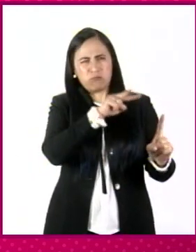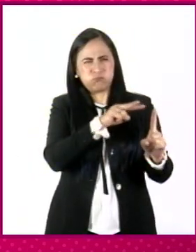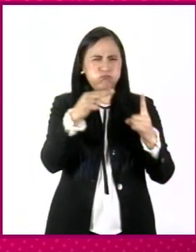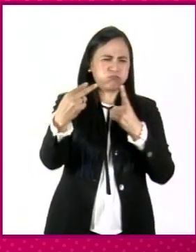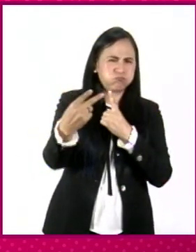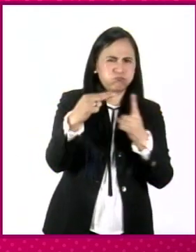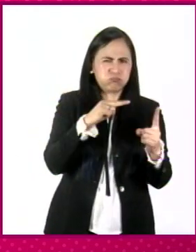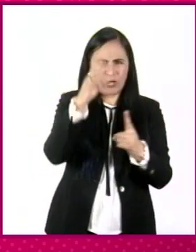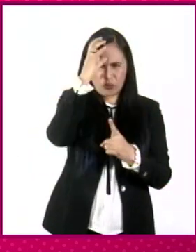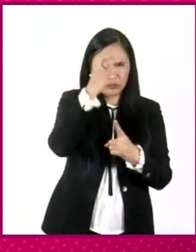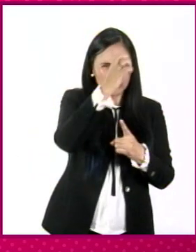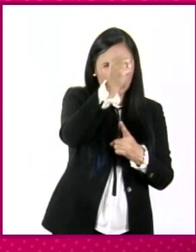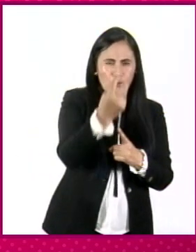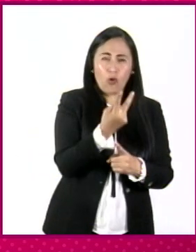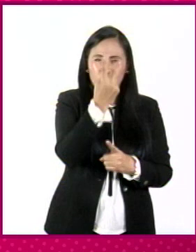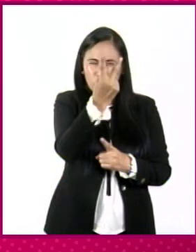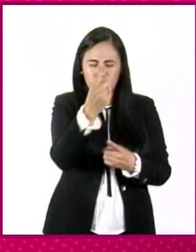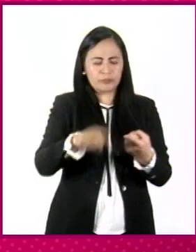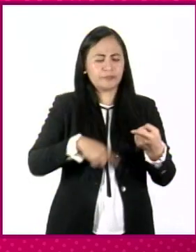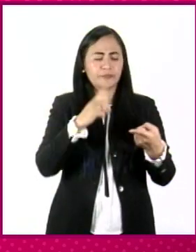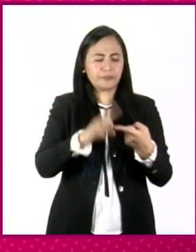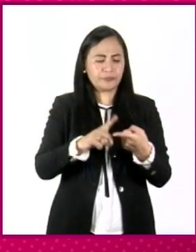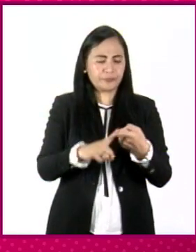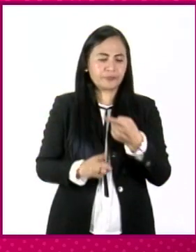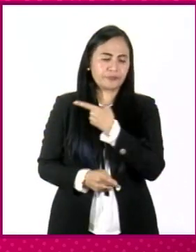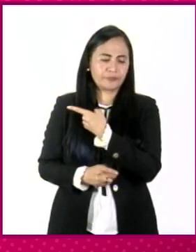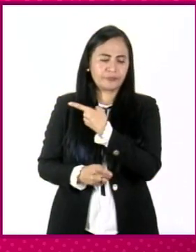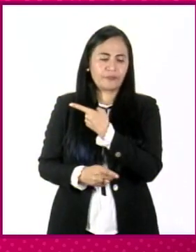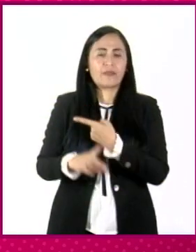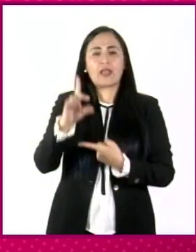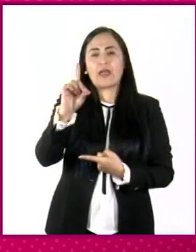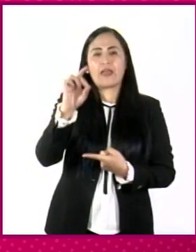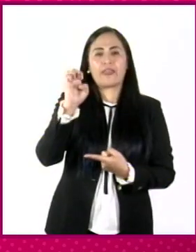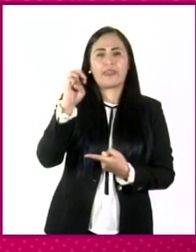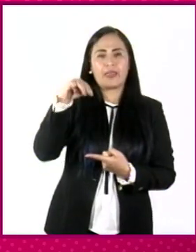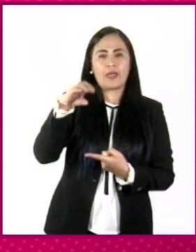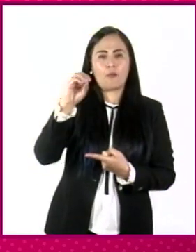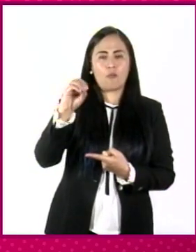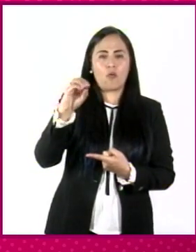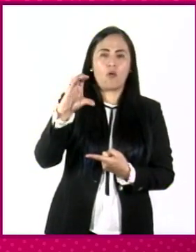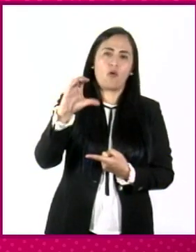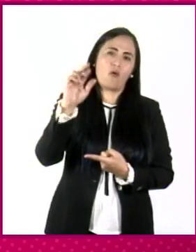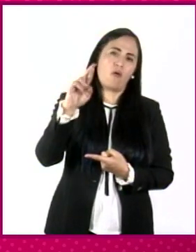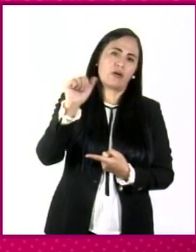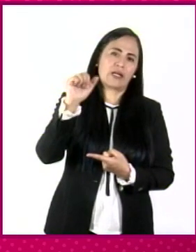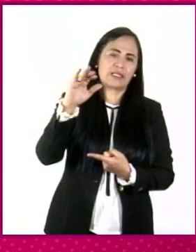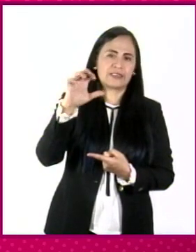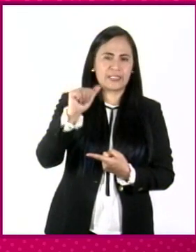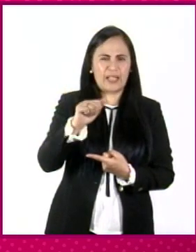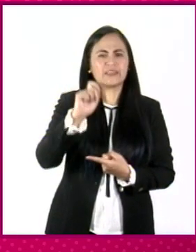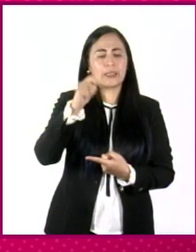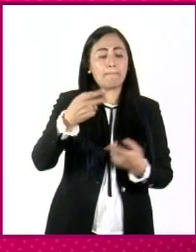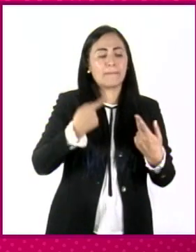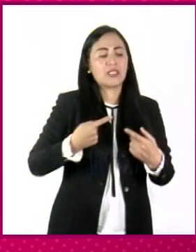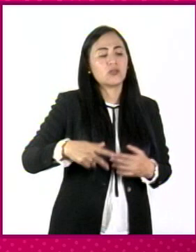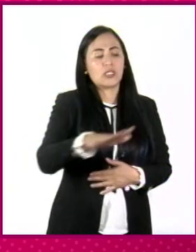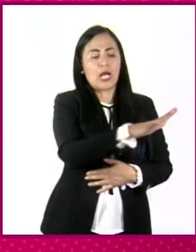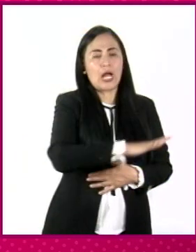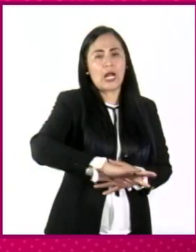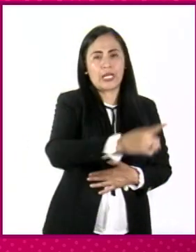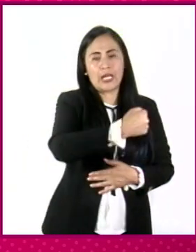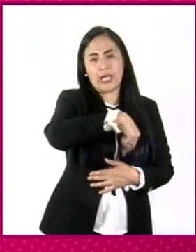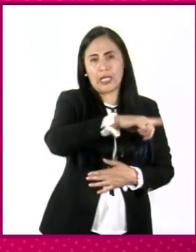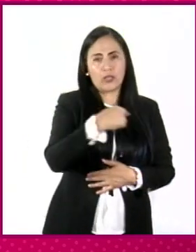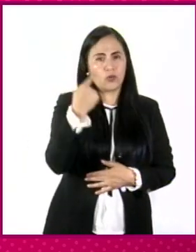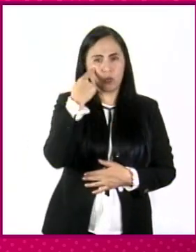grandes conceptos, ¿no? Pensando en la democracia, que en realidad es justamente esta atribución de que el pueblo tiene el poder, o a